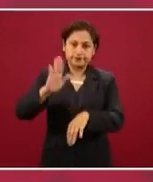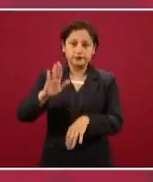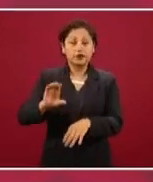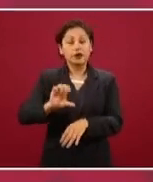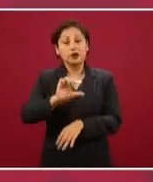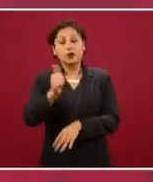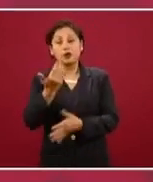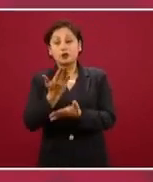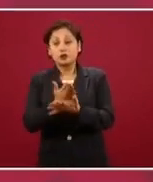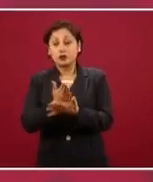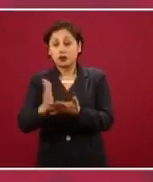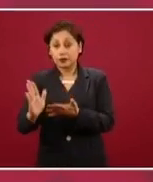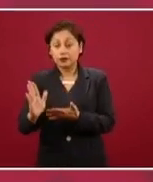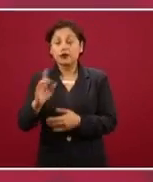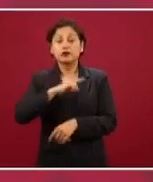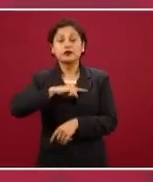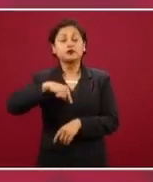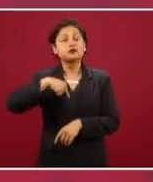unir